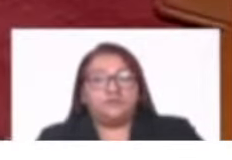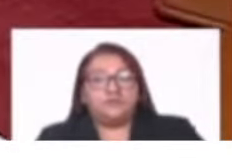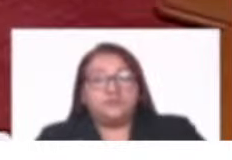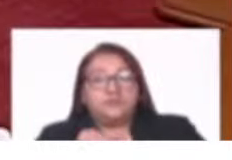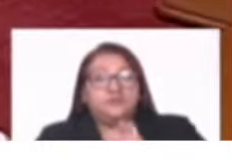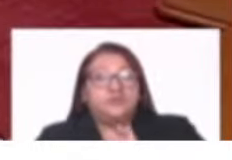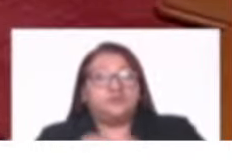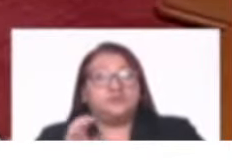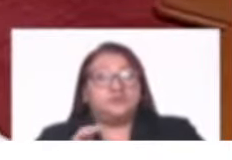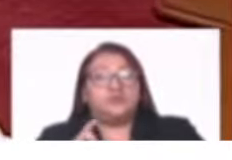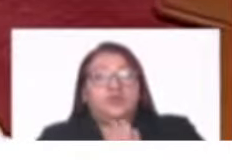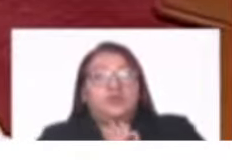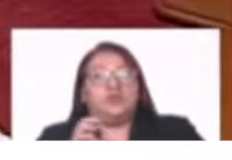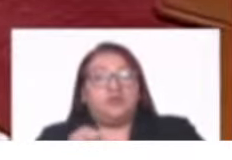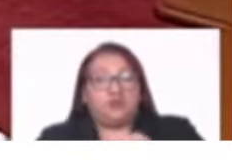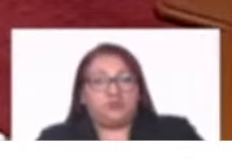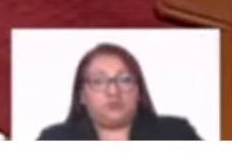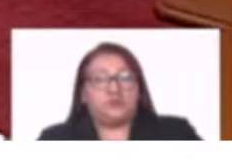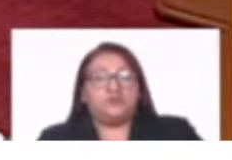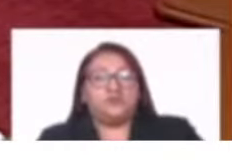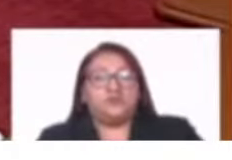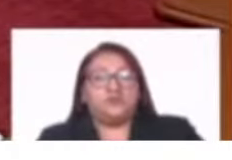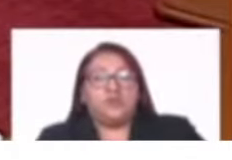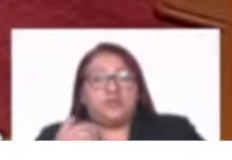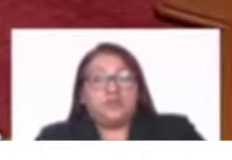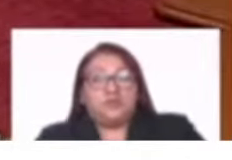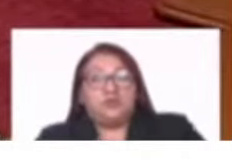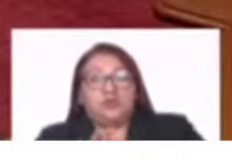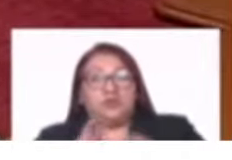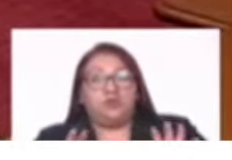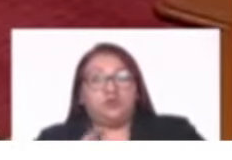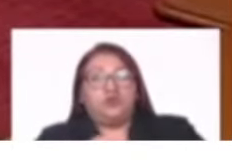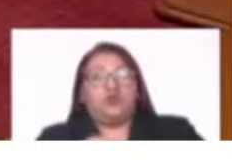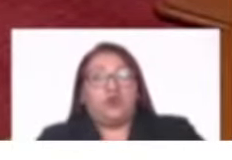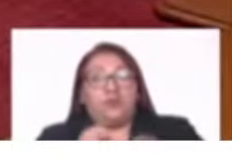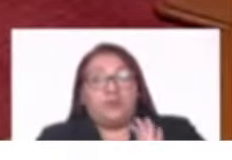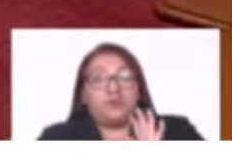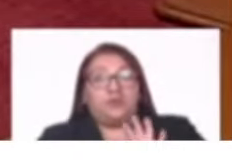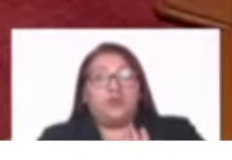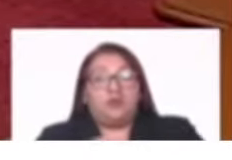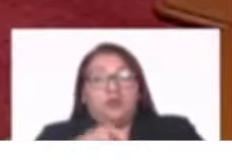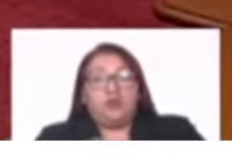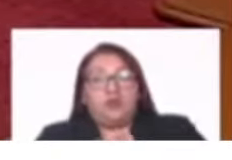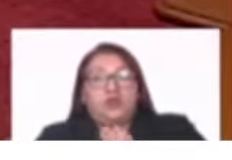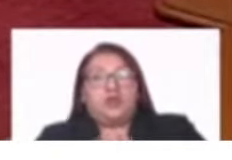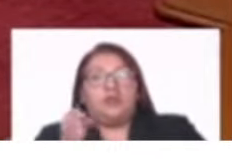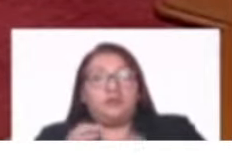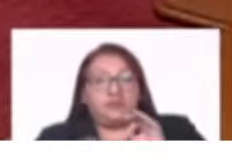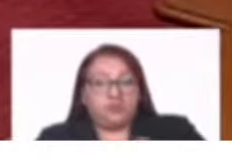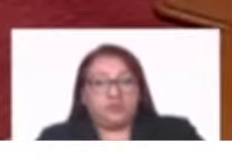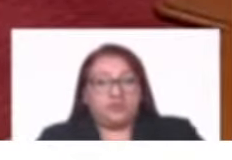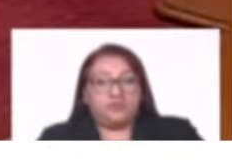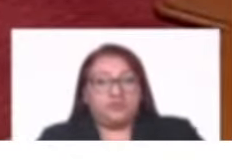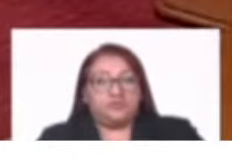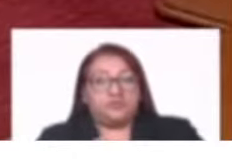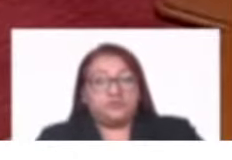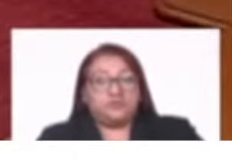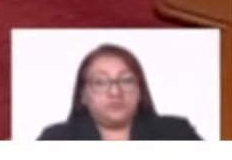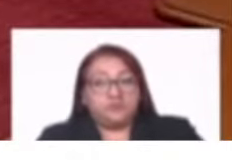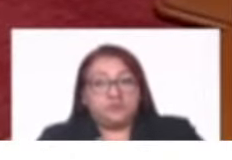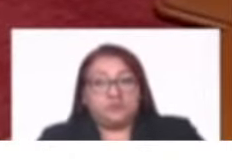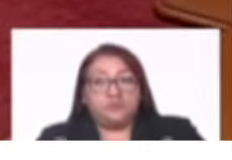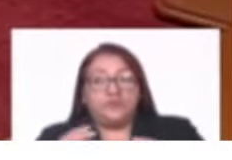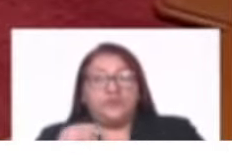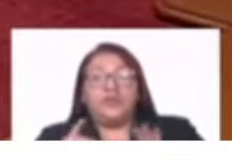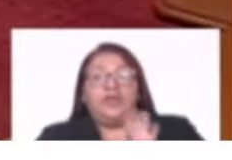Inciso C, ley de presupuesto. Dentro de las 48 horas de presentados al Congreso los proyectos de ley de presupuesto, de endeudamiento y